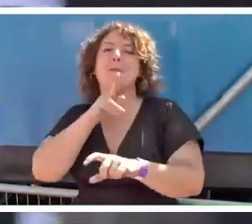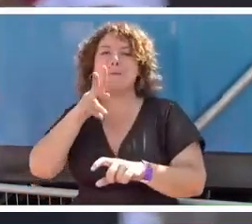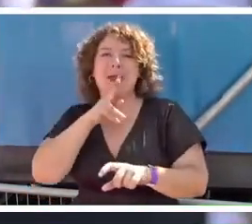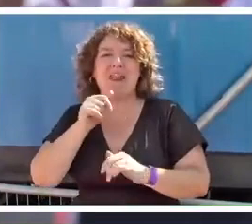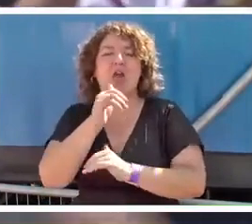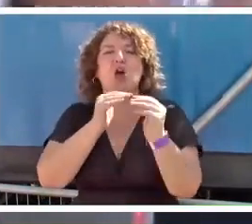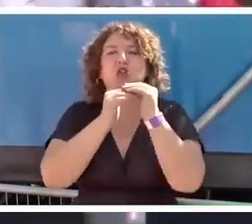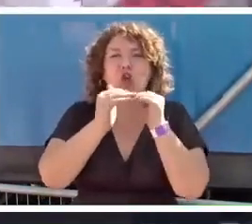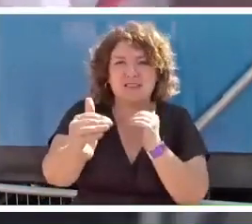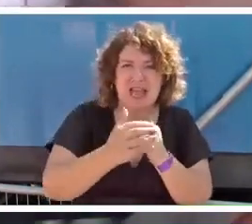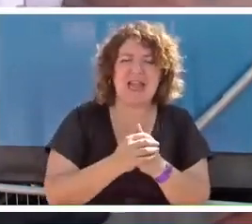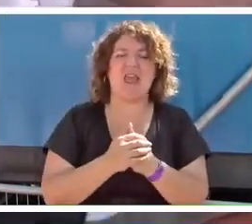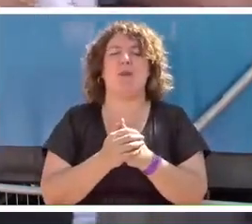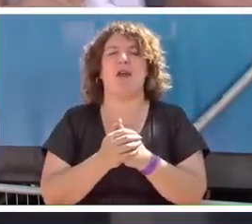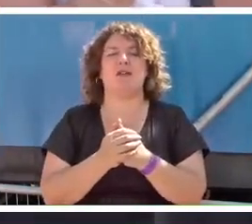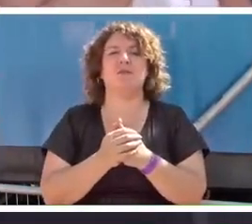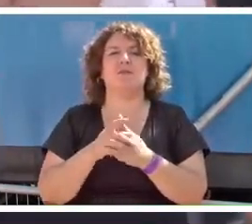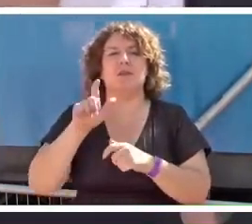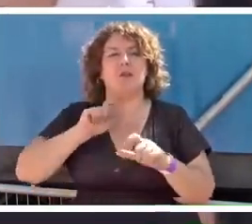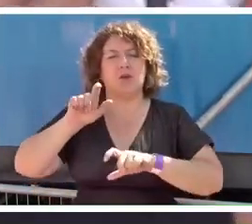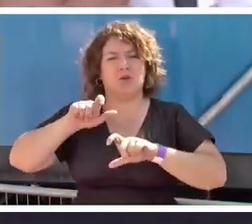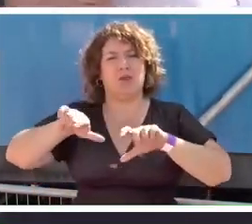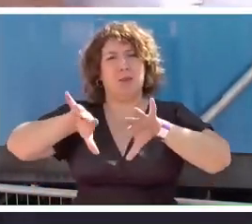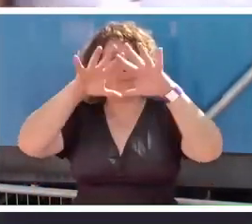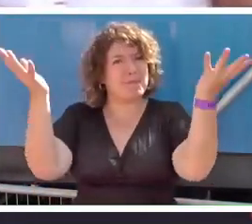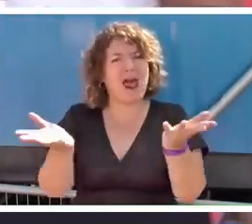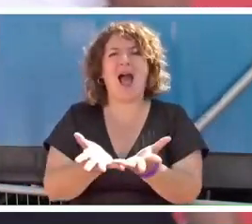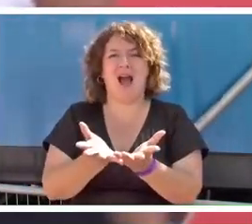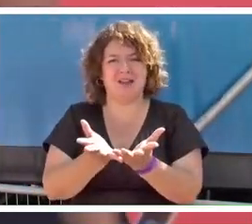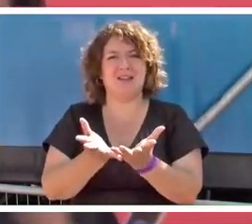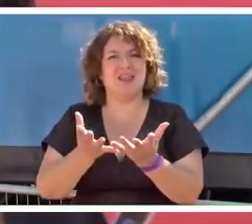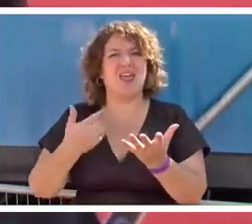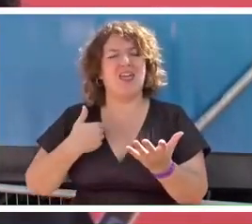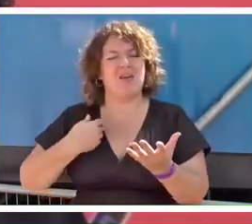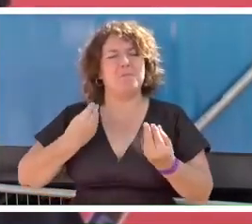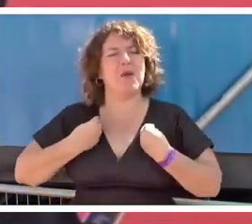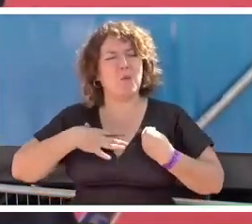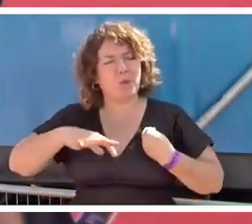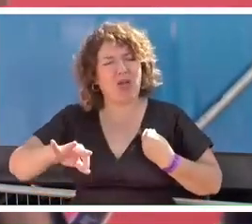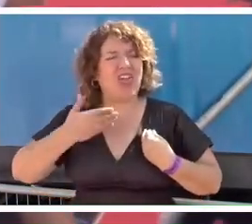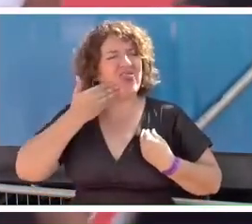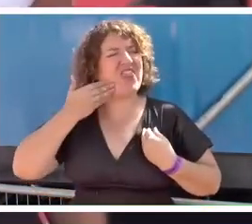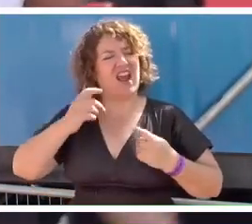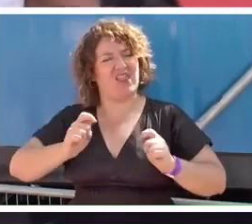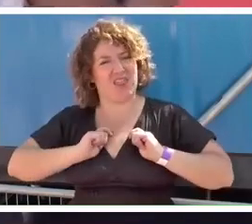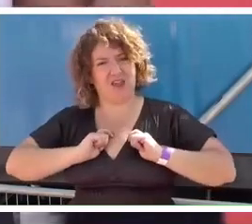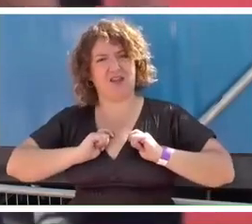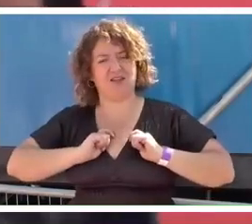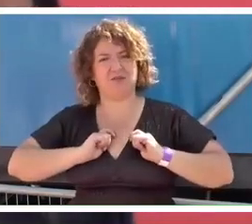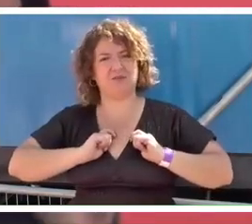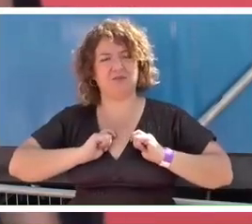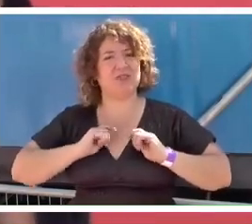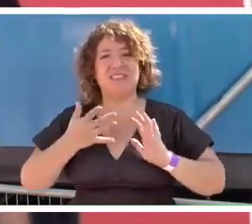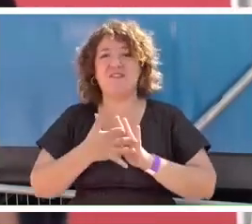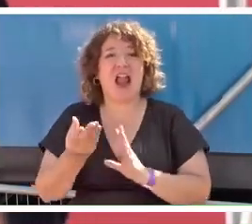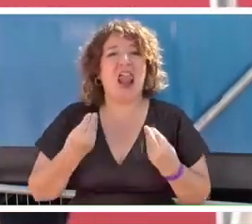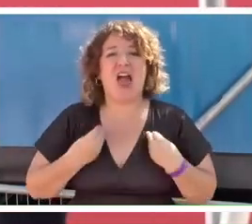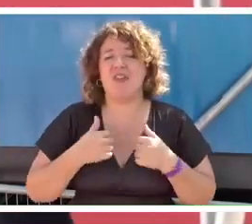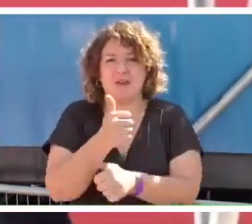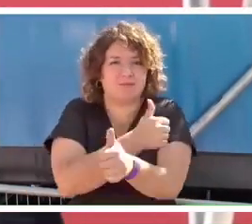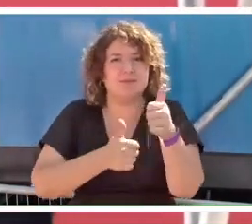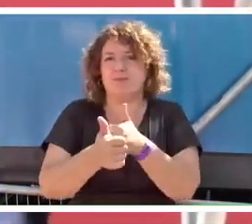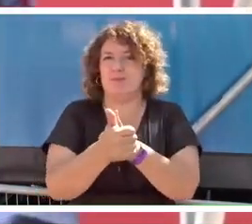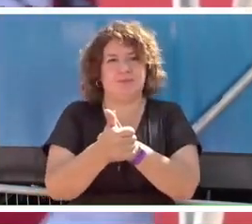sea sostenible, que permita vivir en un planeta con dignidad, que hagamos la de la vida el pulso de